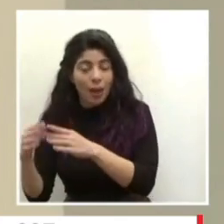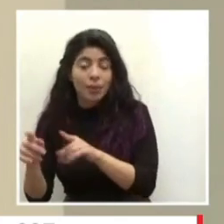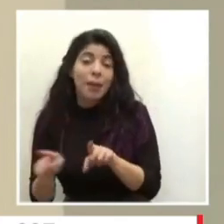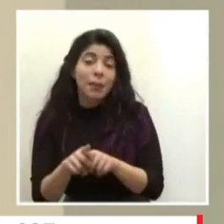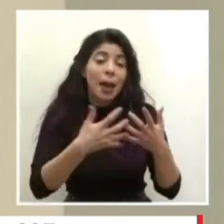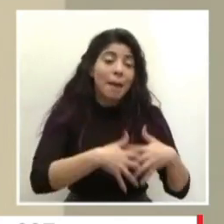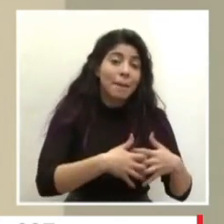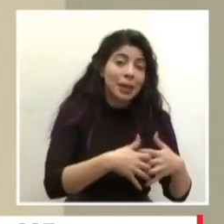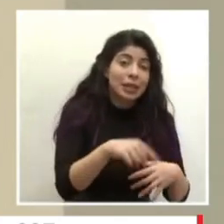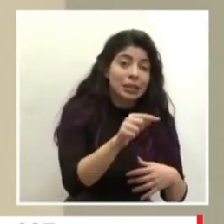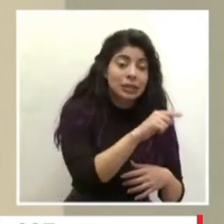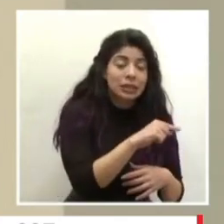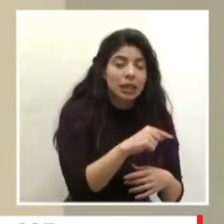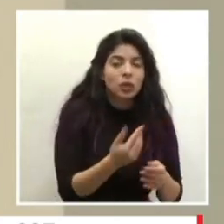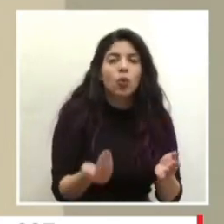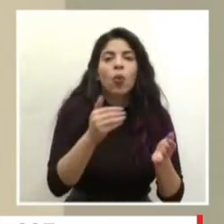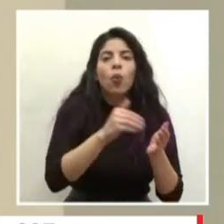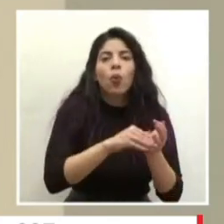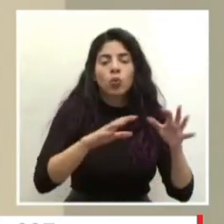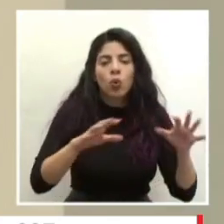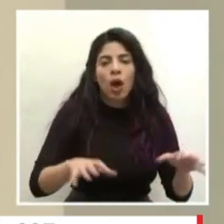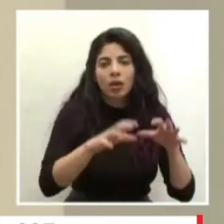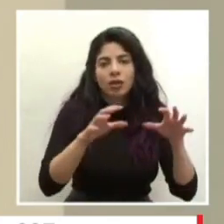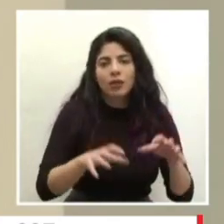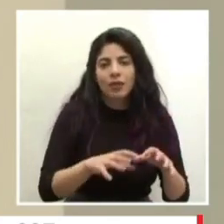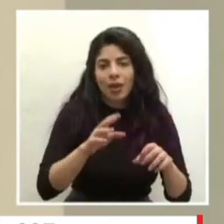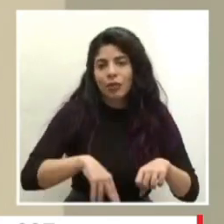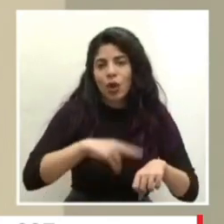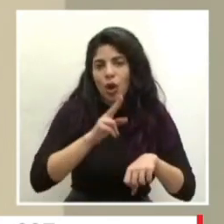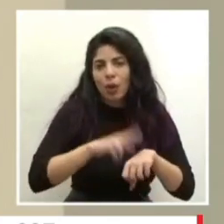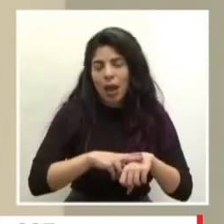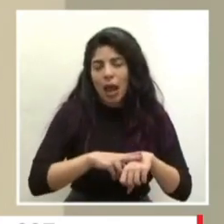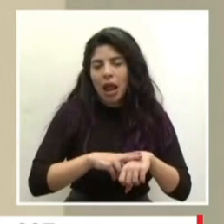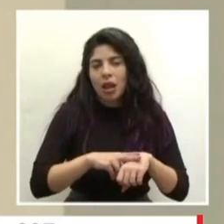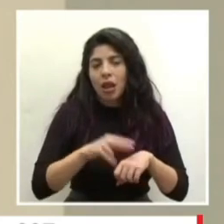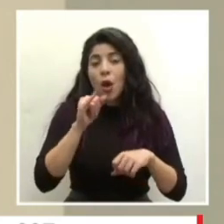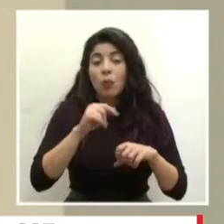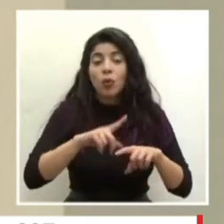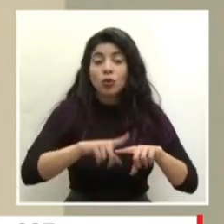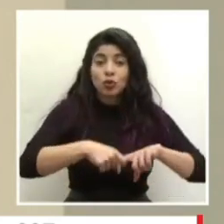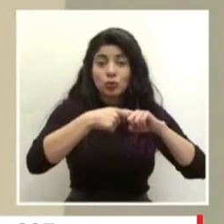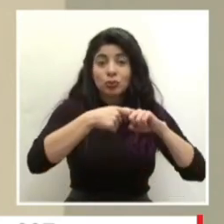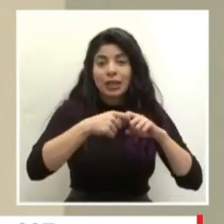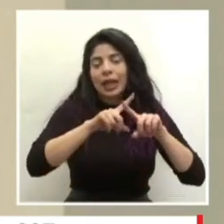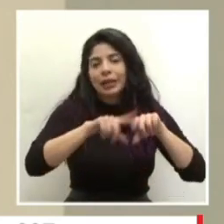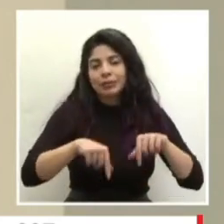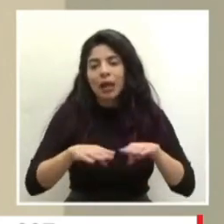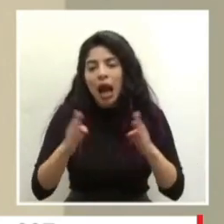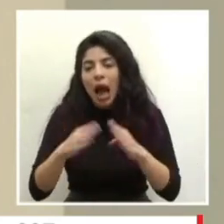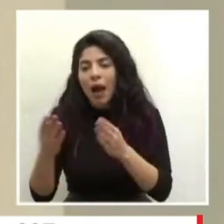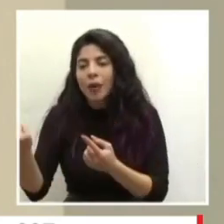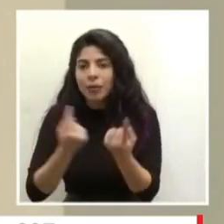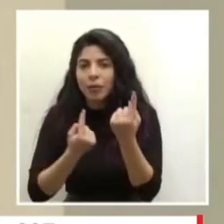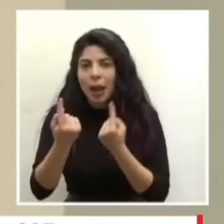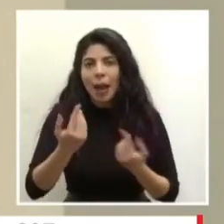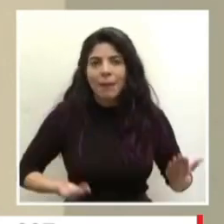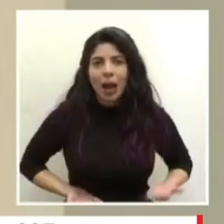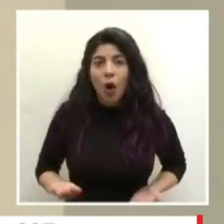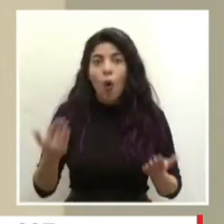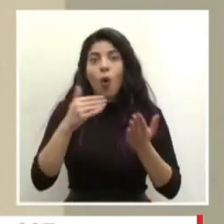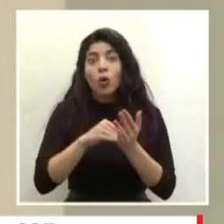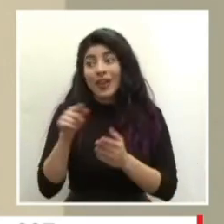están volviendo a la actividad ordinaria, recuperando, levantando la medida de suspensión de contratos. Esto es un aspecto importante